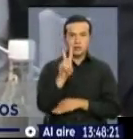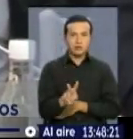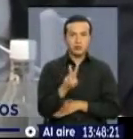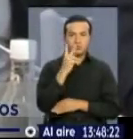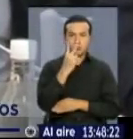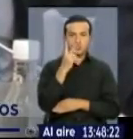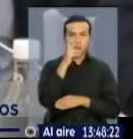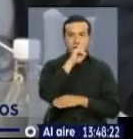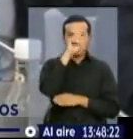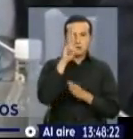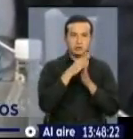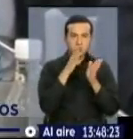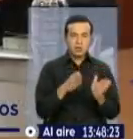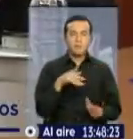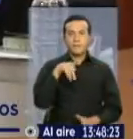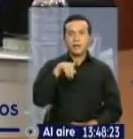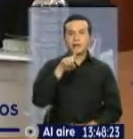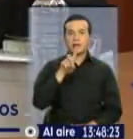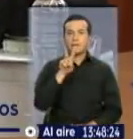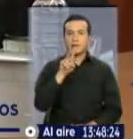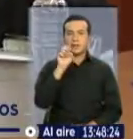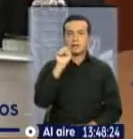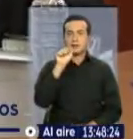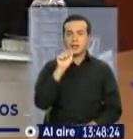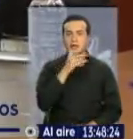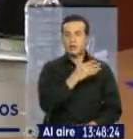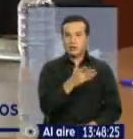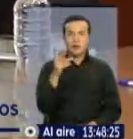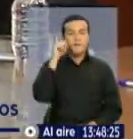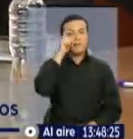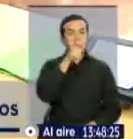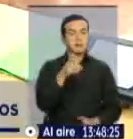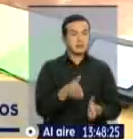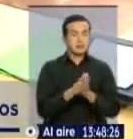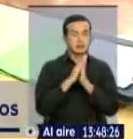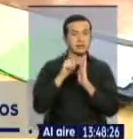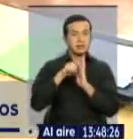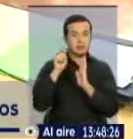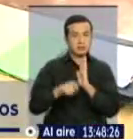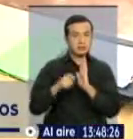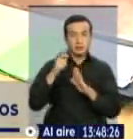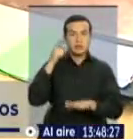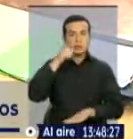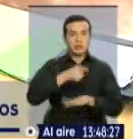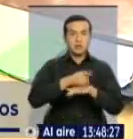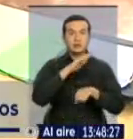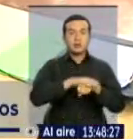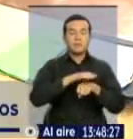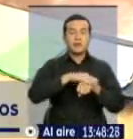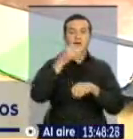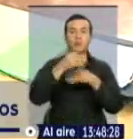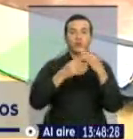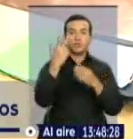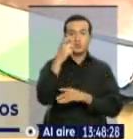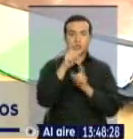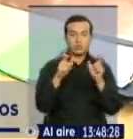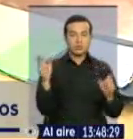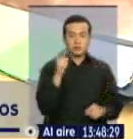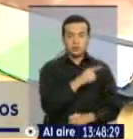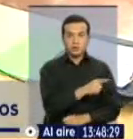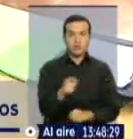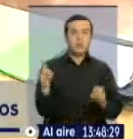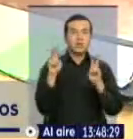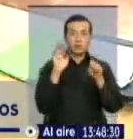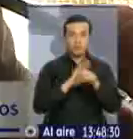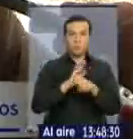eran funcionarios de PDVSA. Finalmente, Fiscalía solicitó al juez Miguel Jurado se dicte el auto de llamamiento a juicio de los 13 procesados en